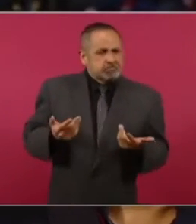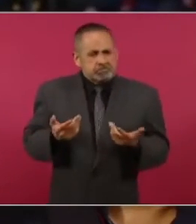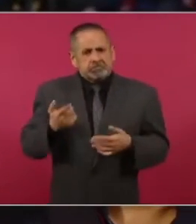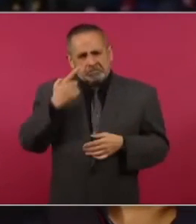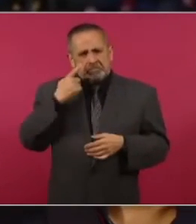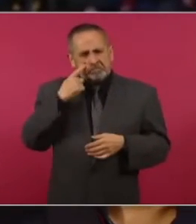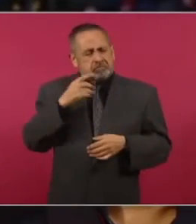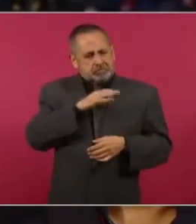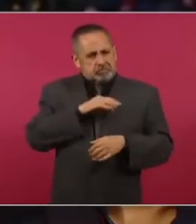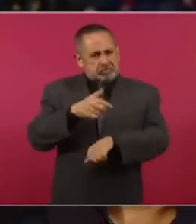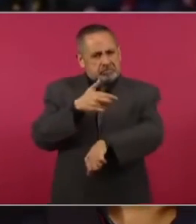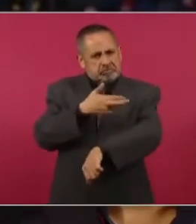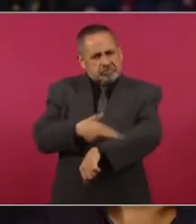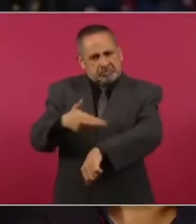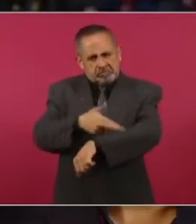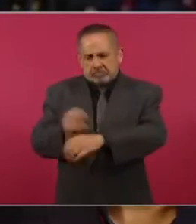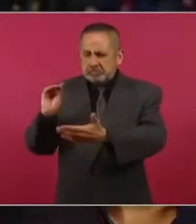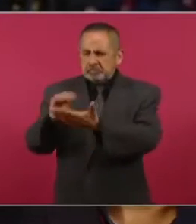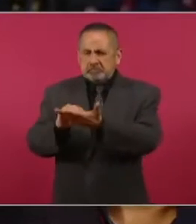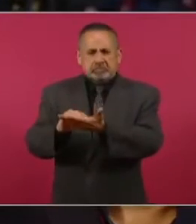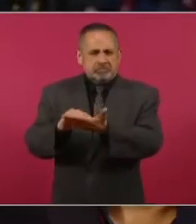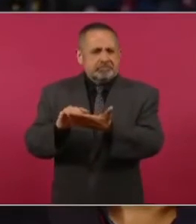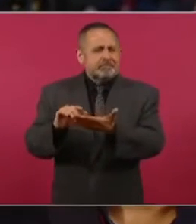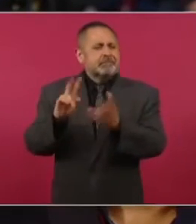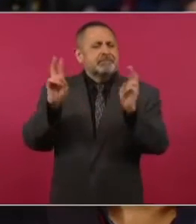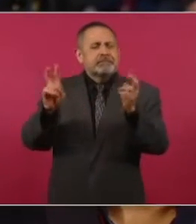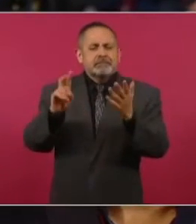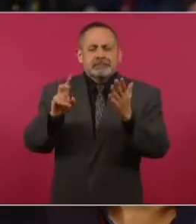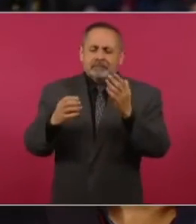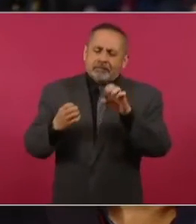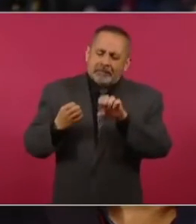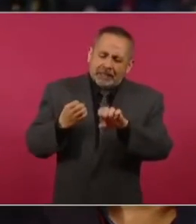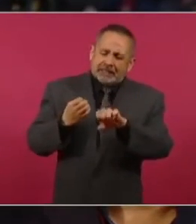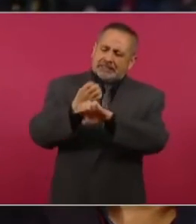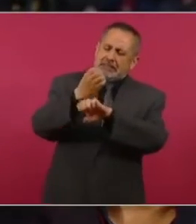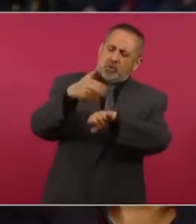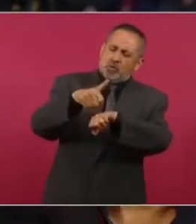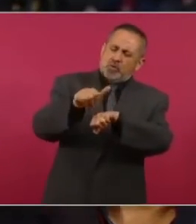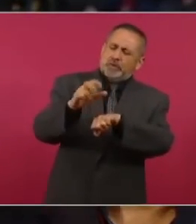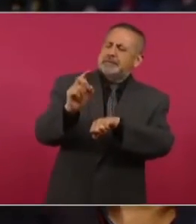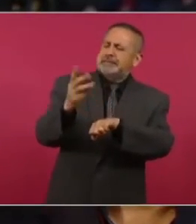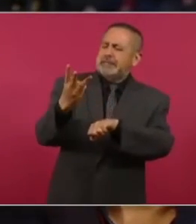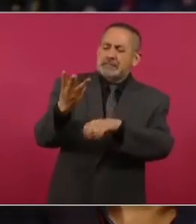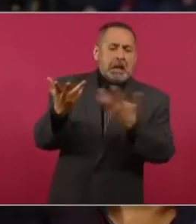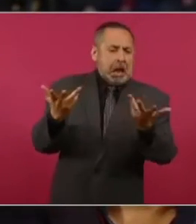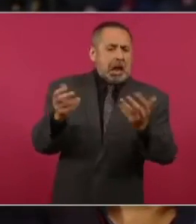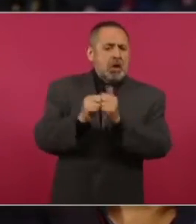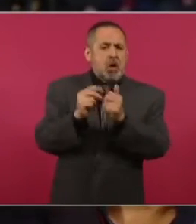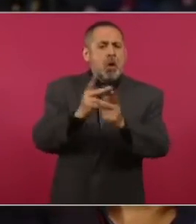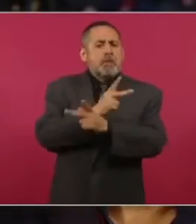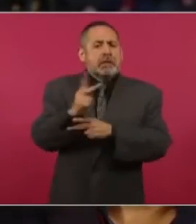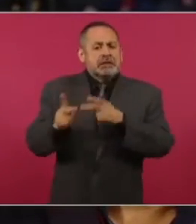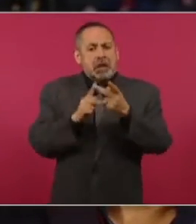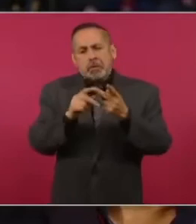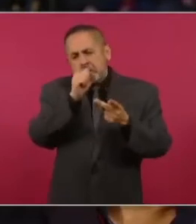tiempo, legislar en la creación del Estado 33 y por qué no se les permite a través del pasaporte y la